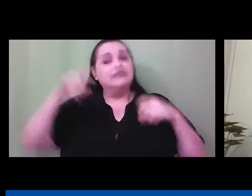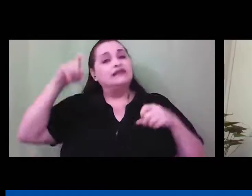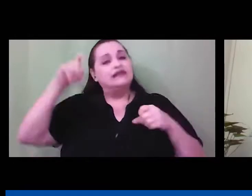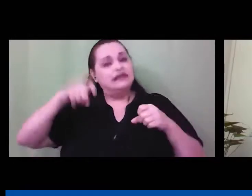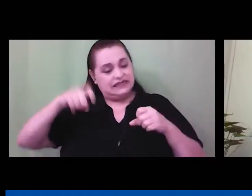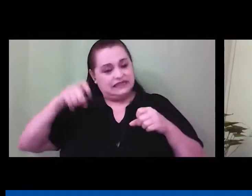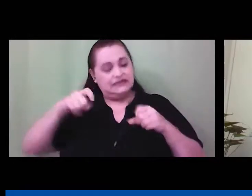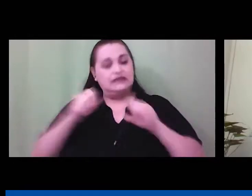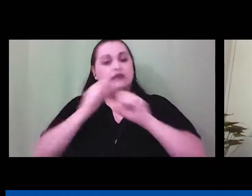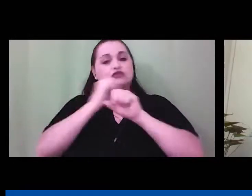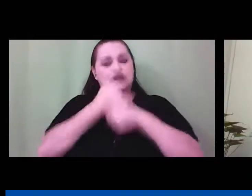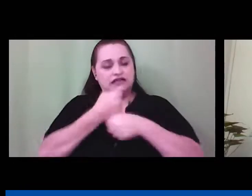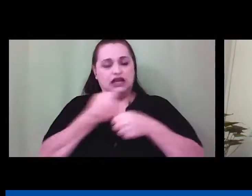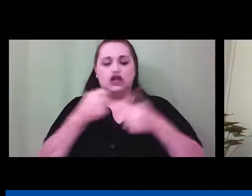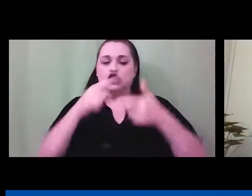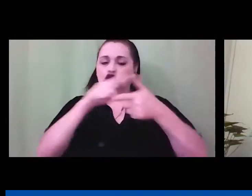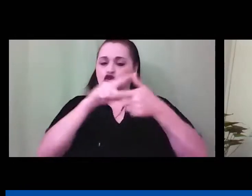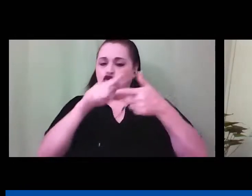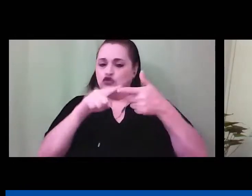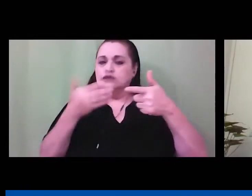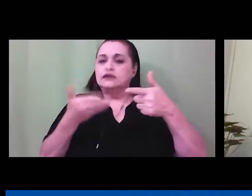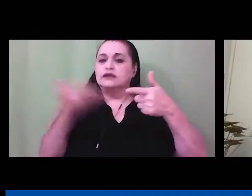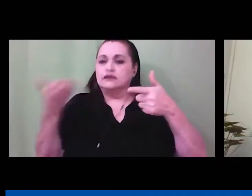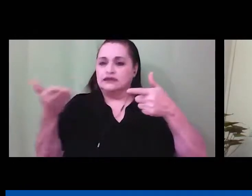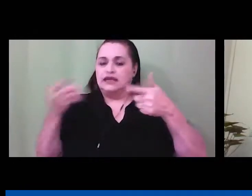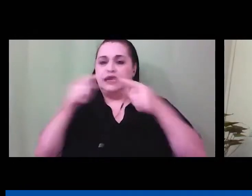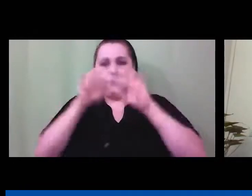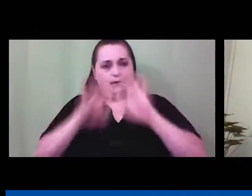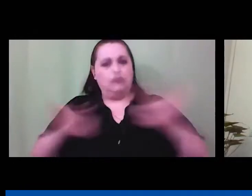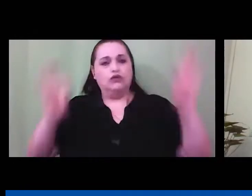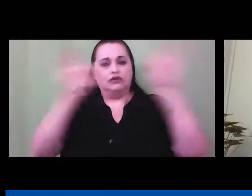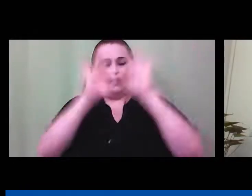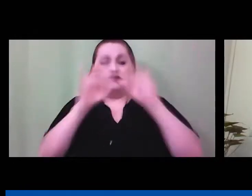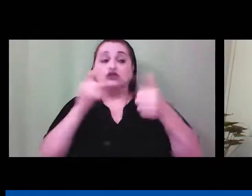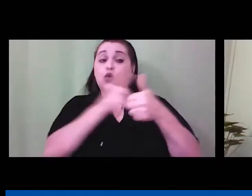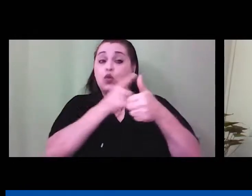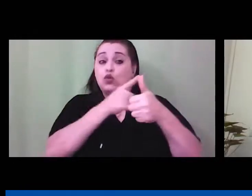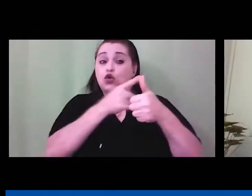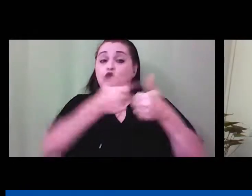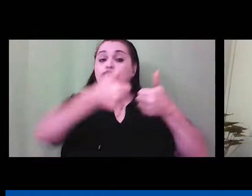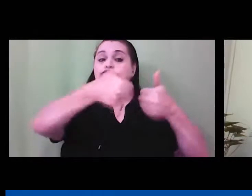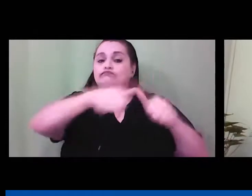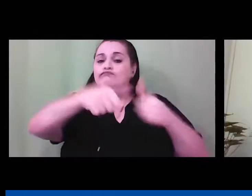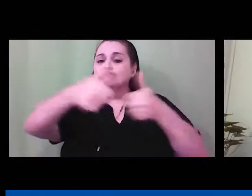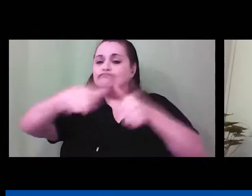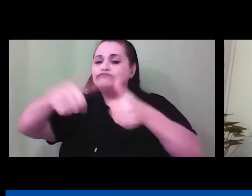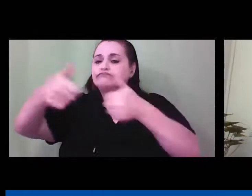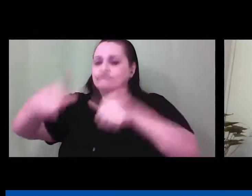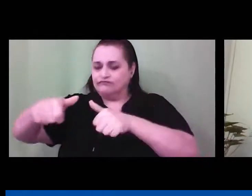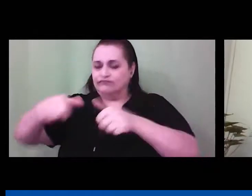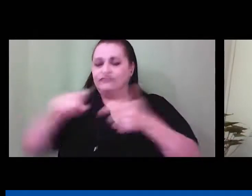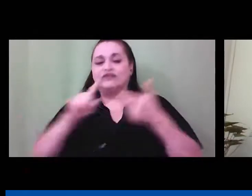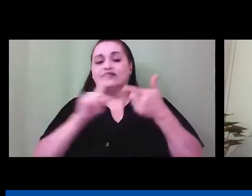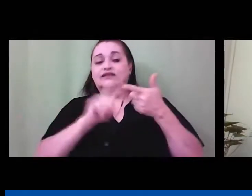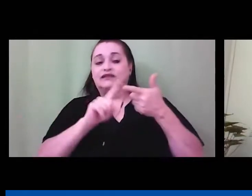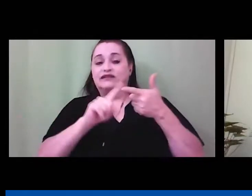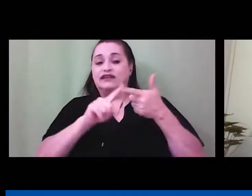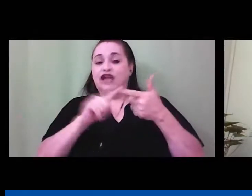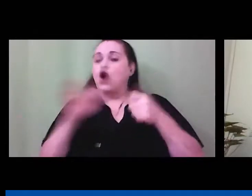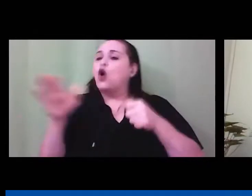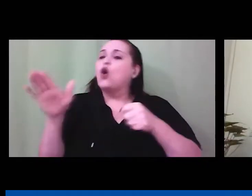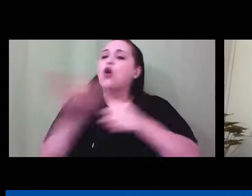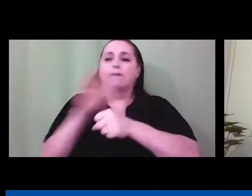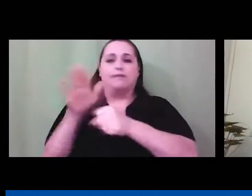necesitamos hacer dos cosas importantes. Una es coincidir y otra es